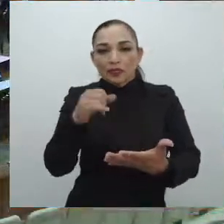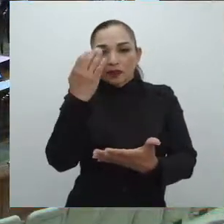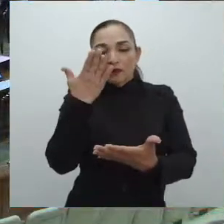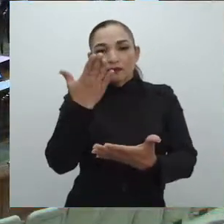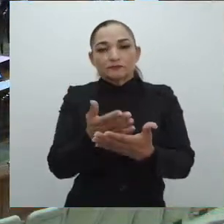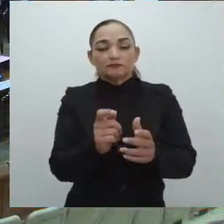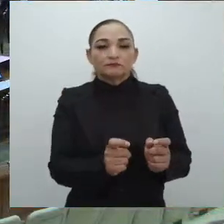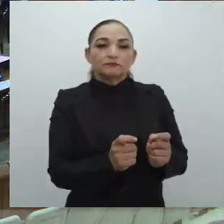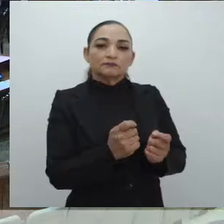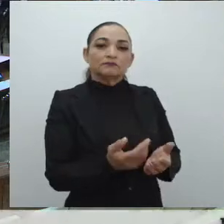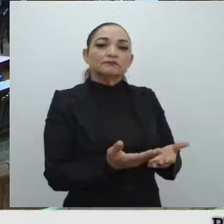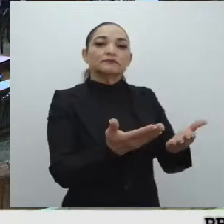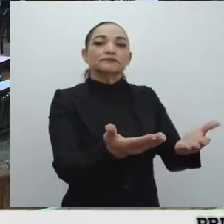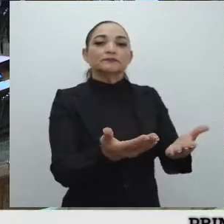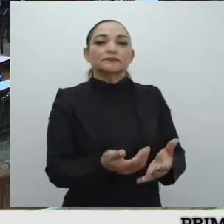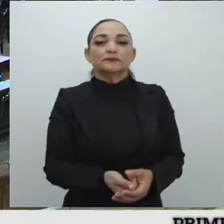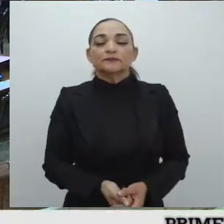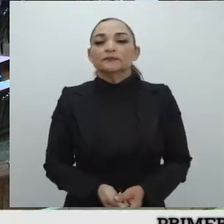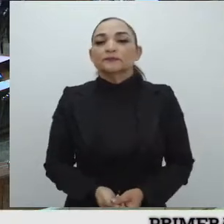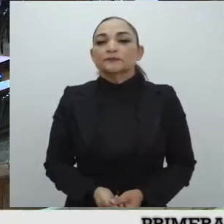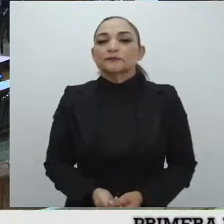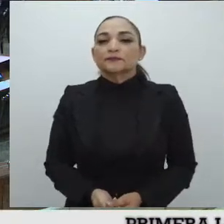secretaria.